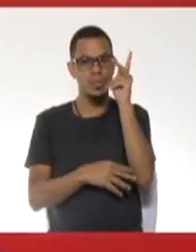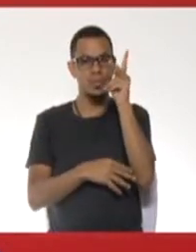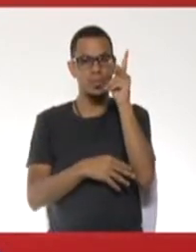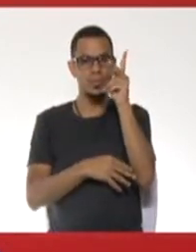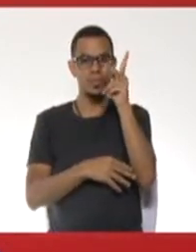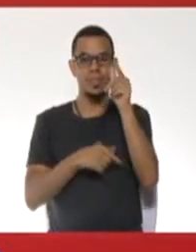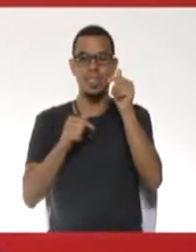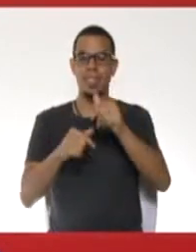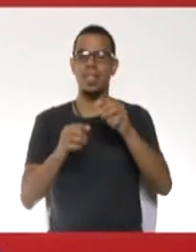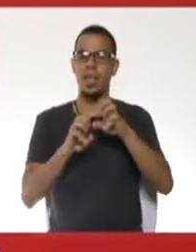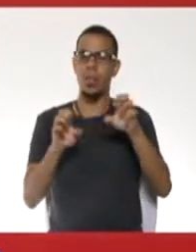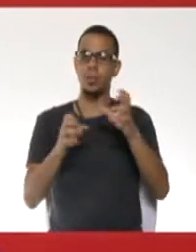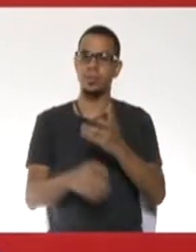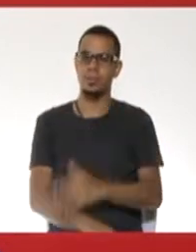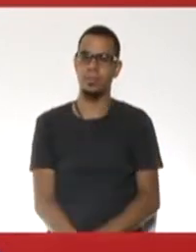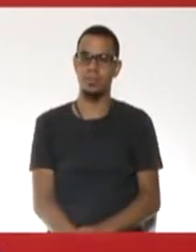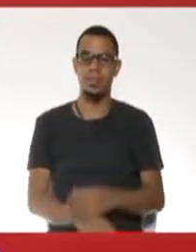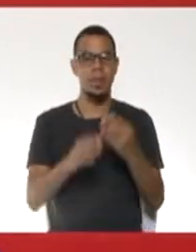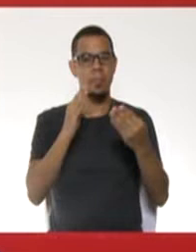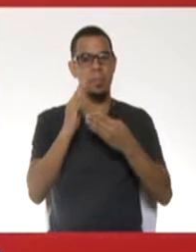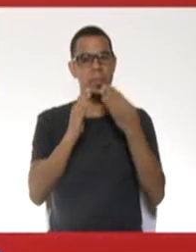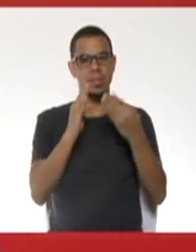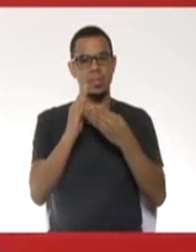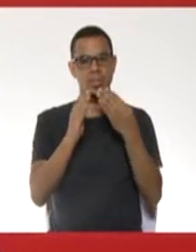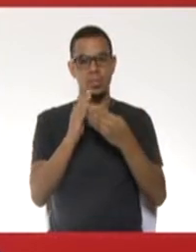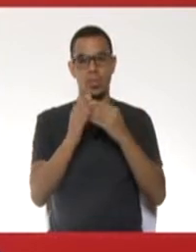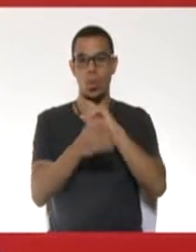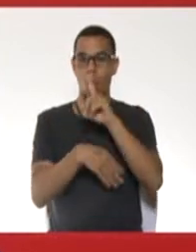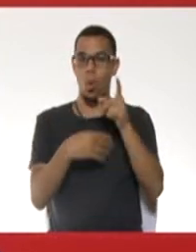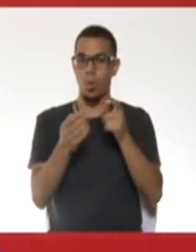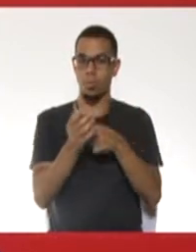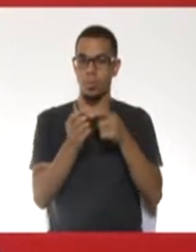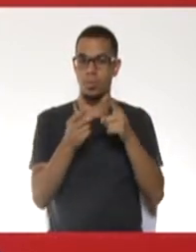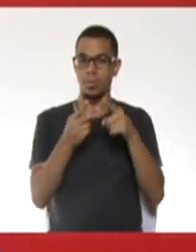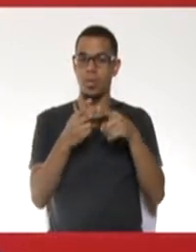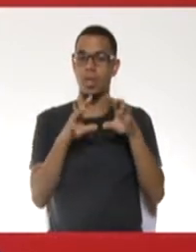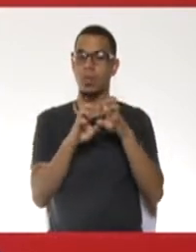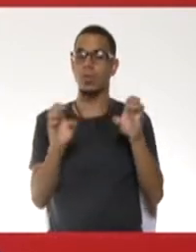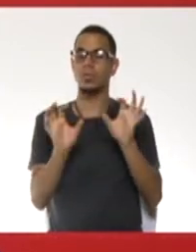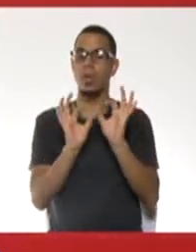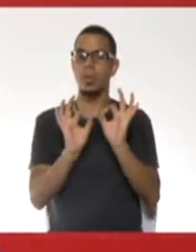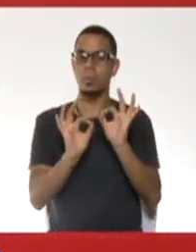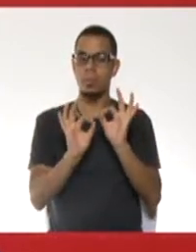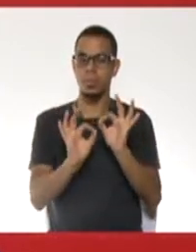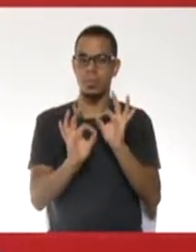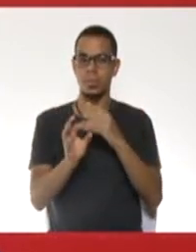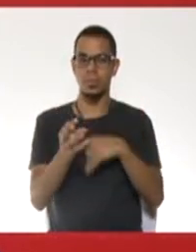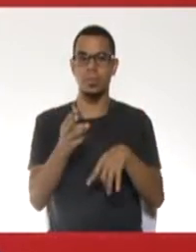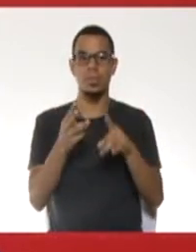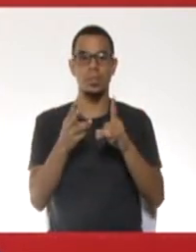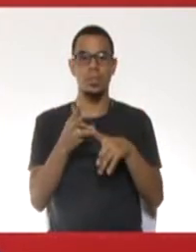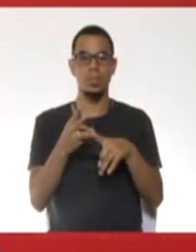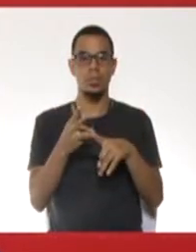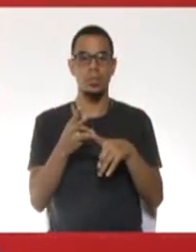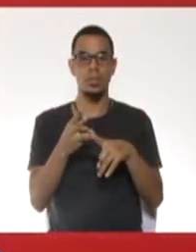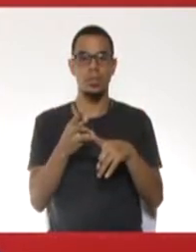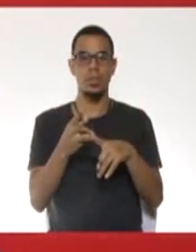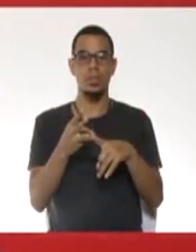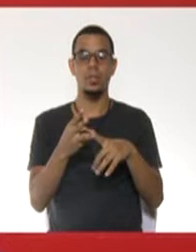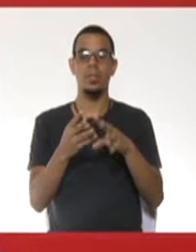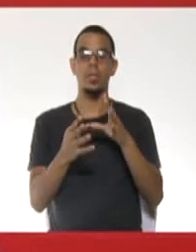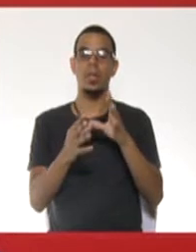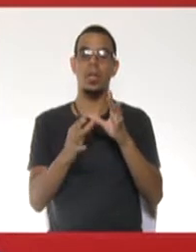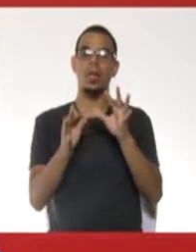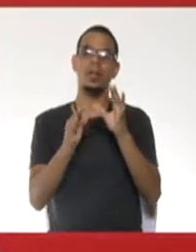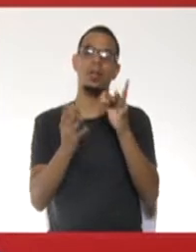niveles de educación. Media técnica, media general, la modalidad de educación especial y por supuesto nuestro segmento TIP.